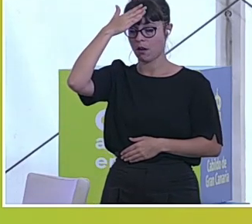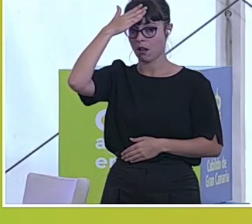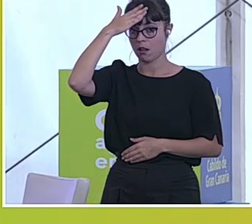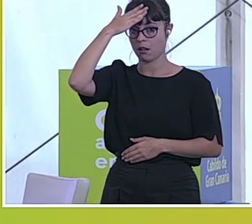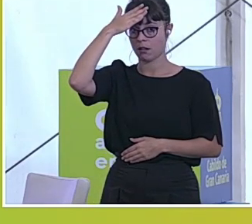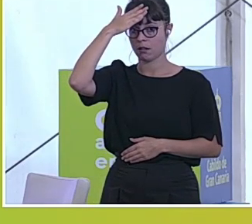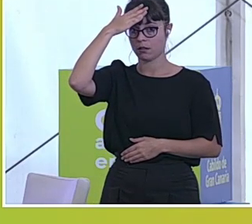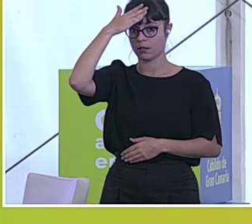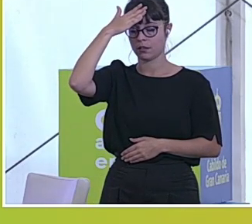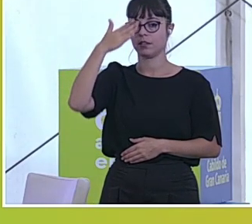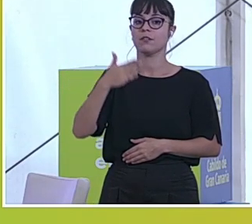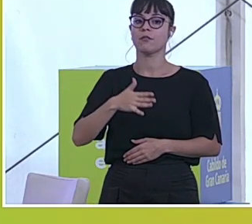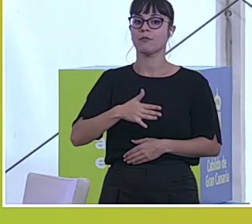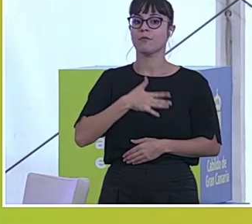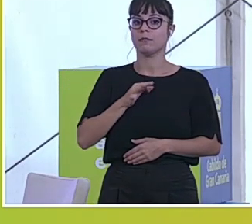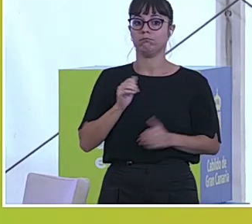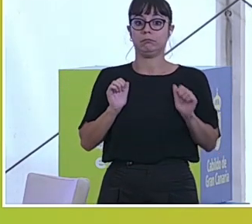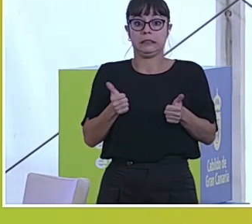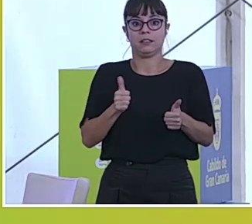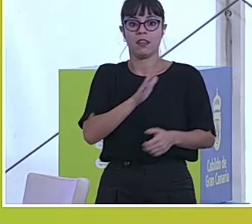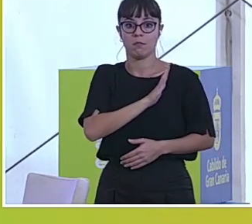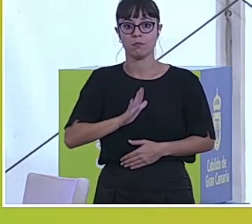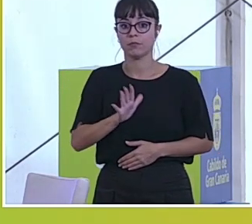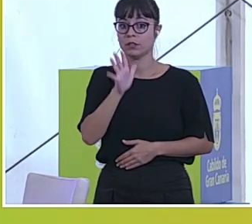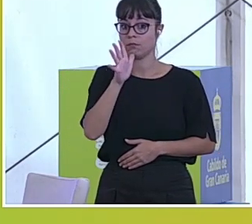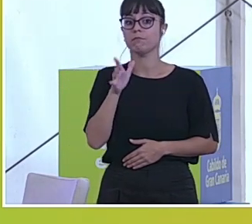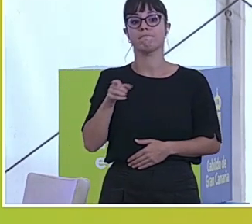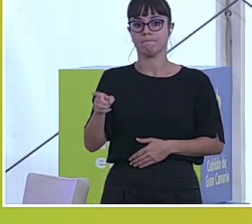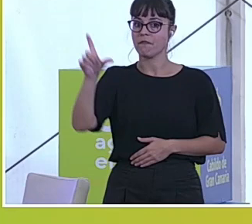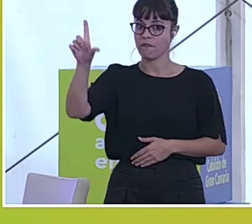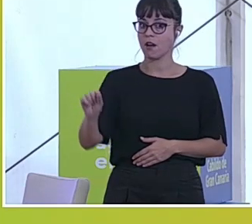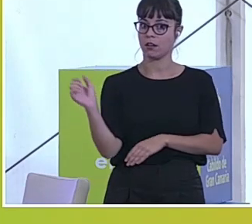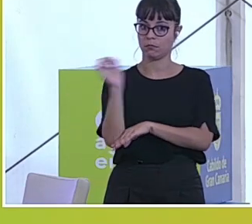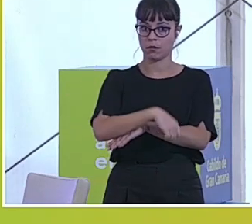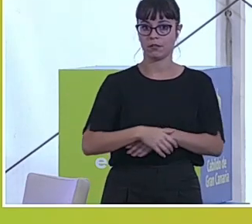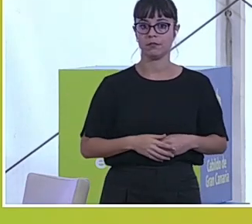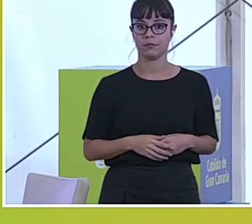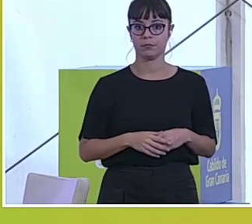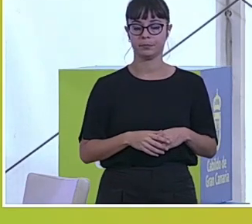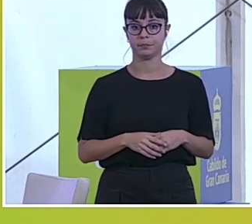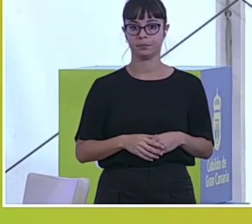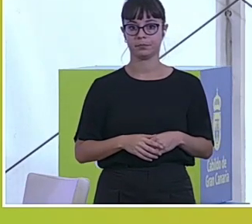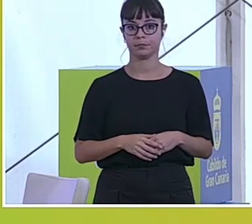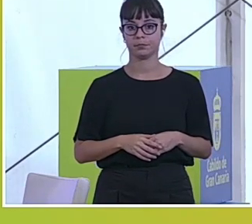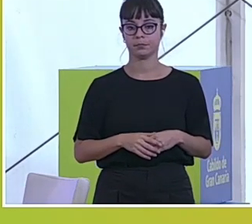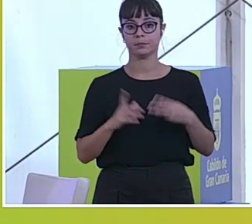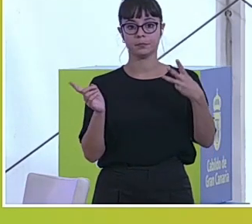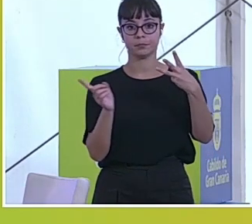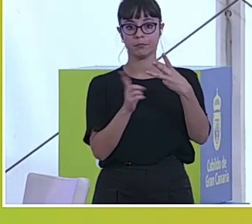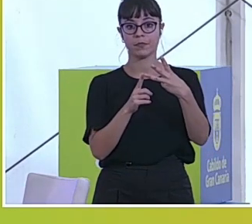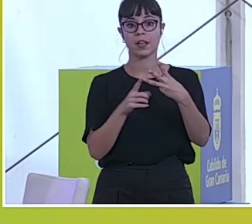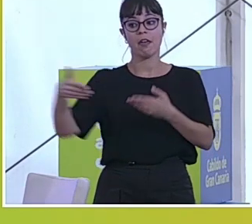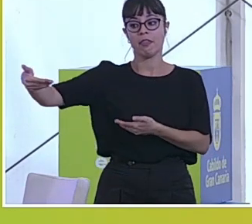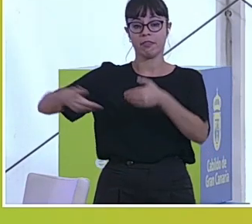primera espada, ¿vale? Porque a nivel de costes es muy competitiva, ¿vale? La siguiente podría ser la gestión de